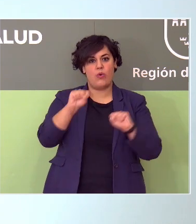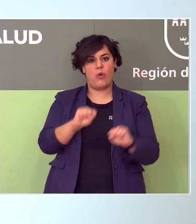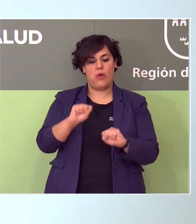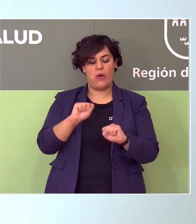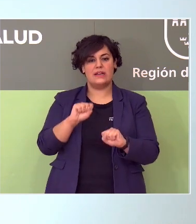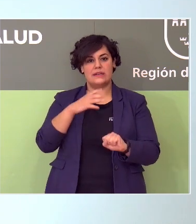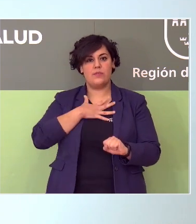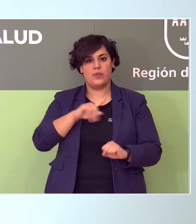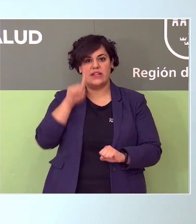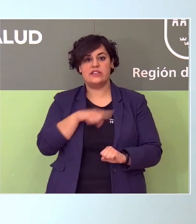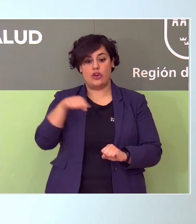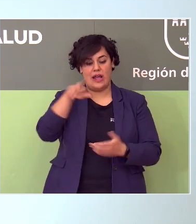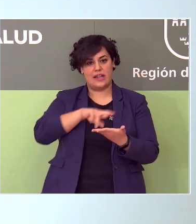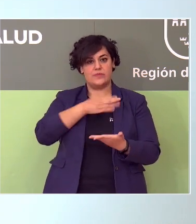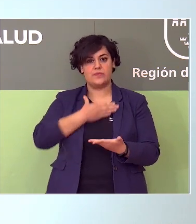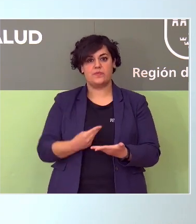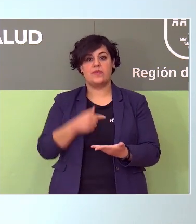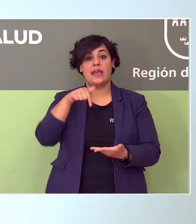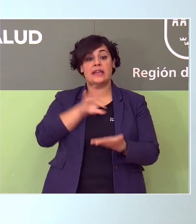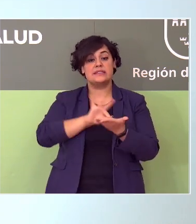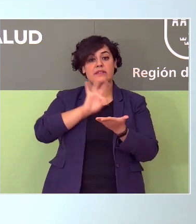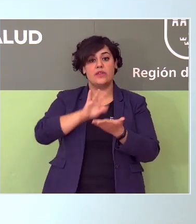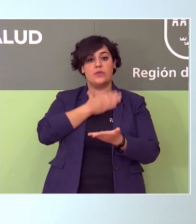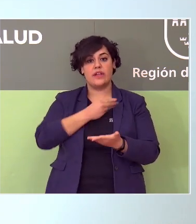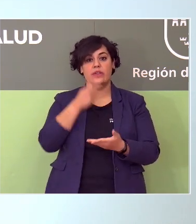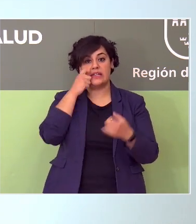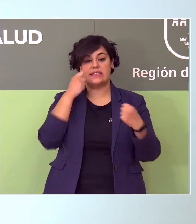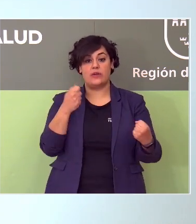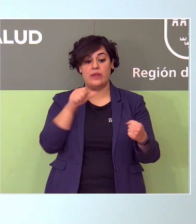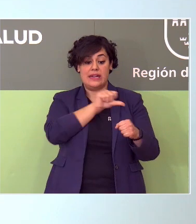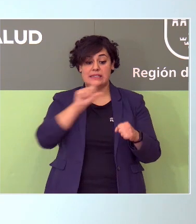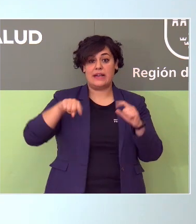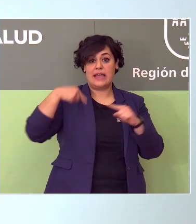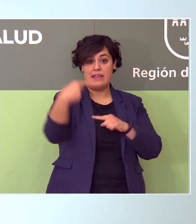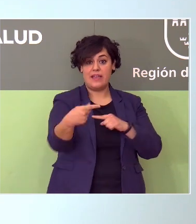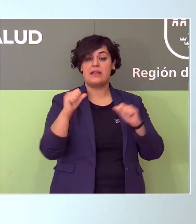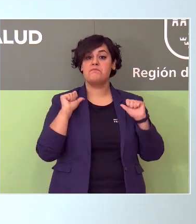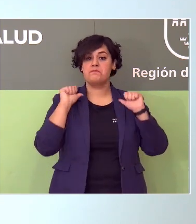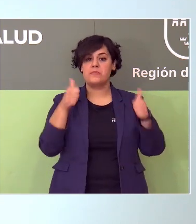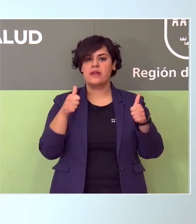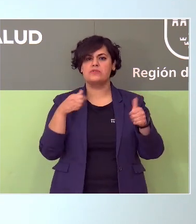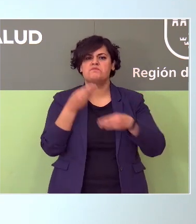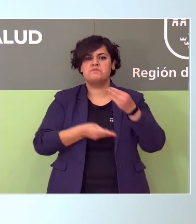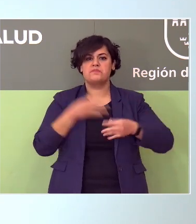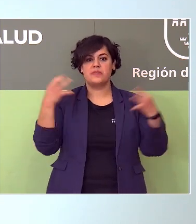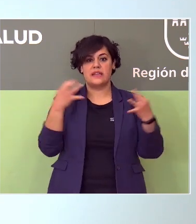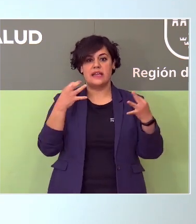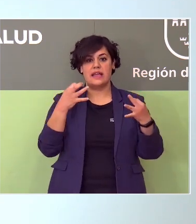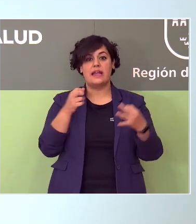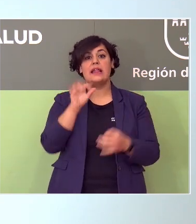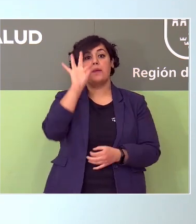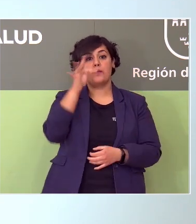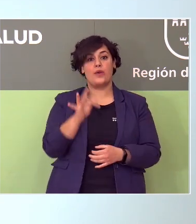Por parte del Servicio Murciano de Salud, se tiene previsto a lo largo de la semana que viene de comenzar con la realización de estos test